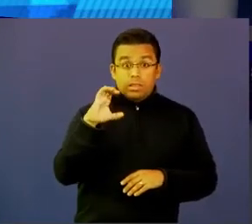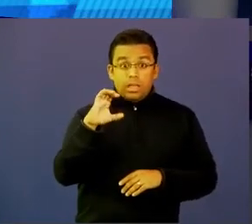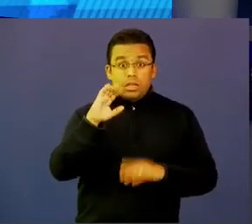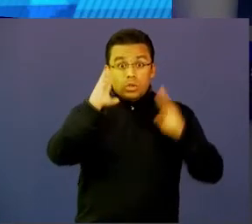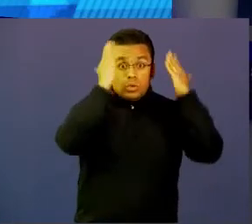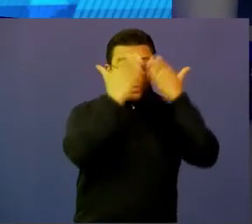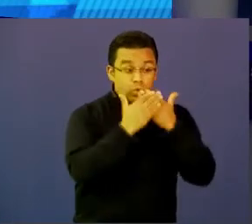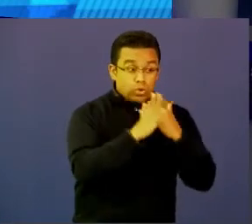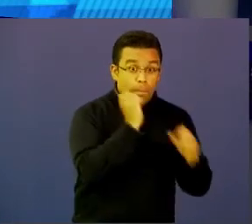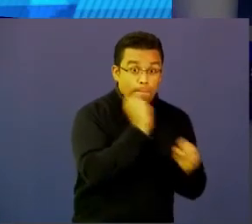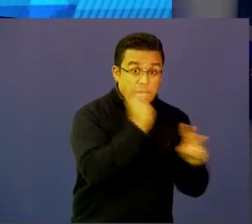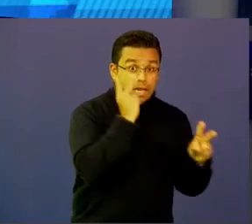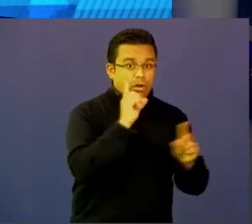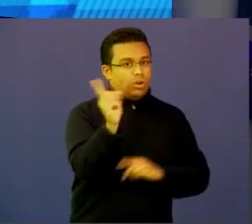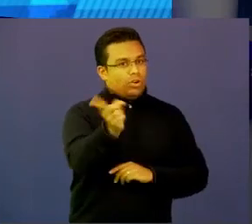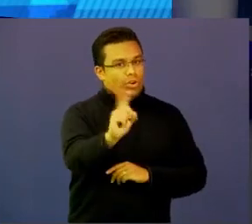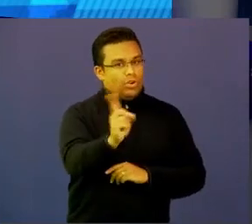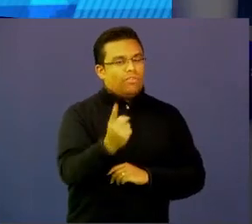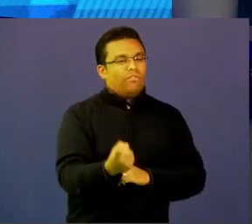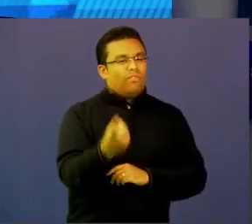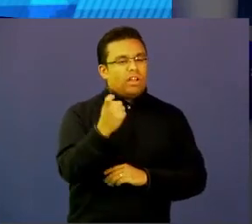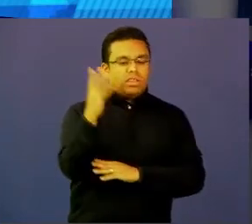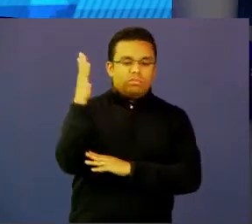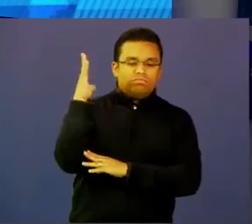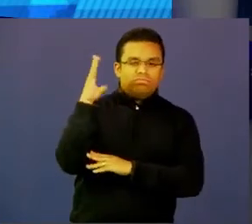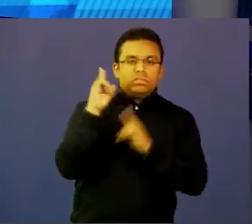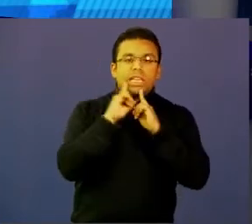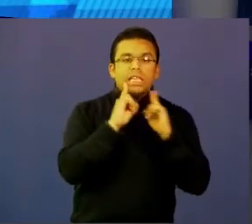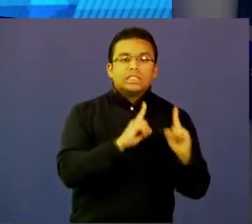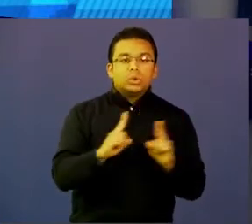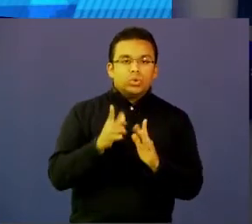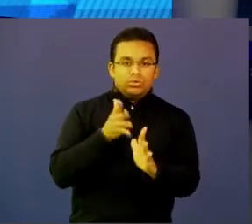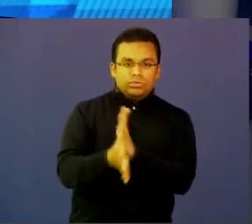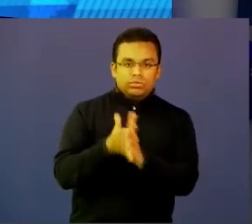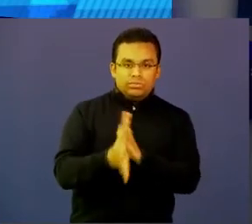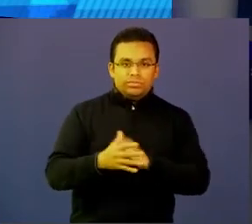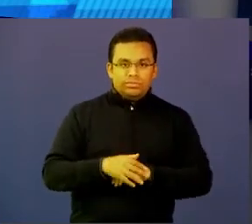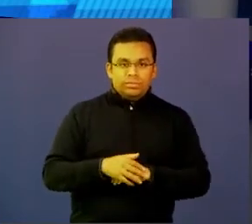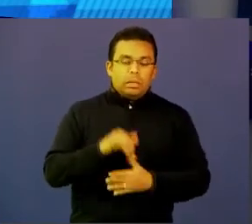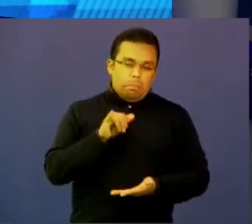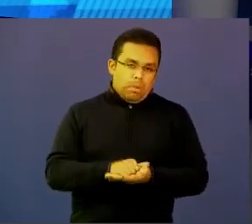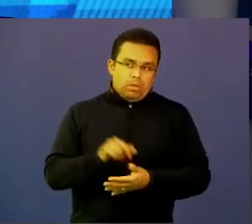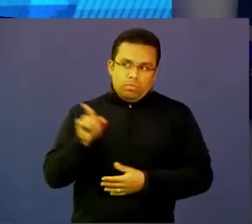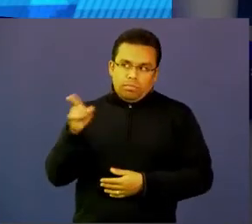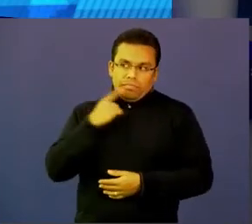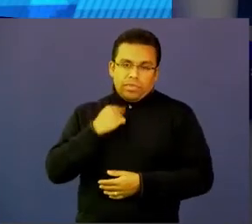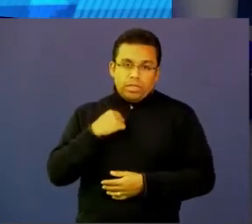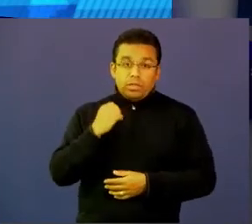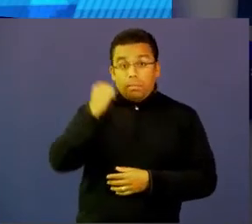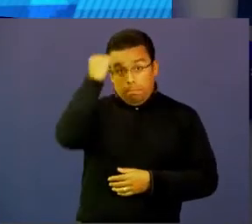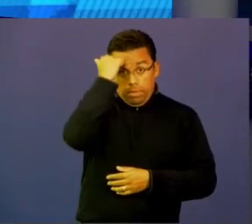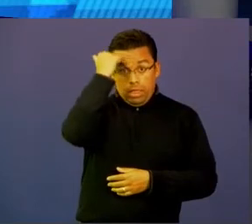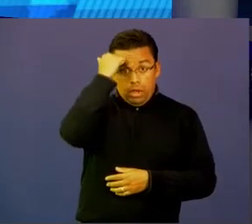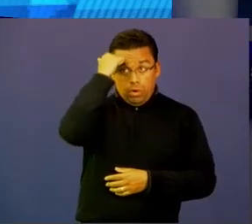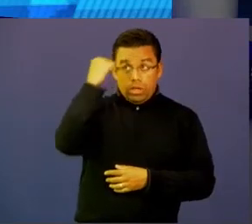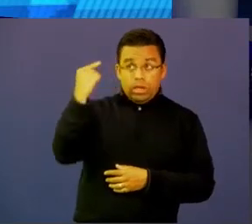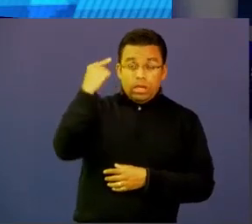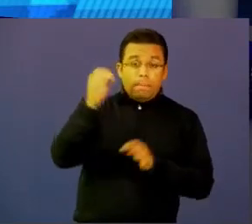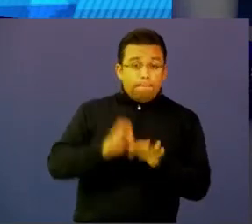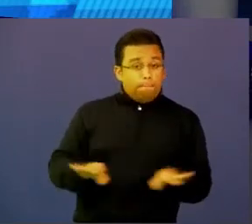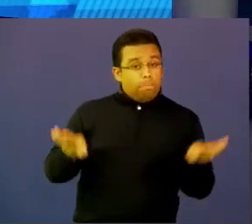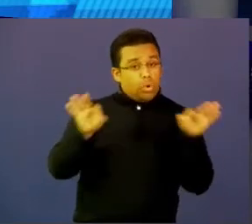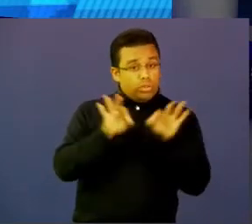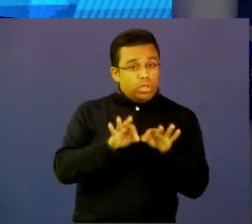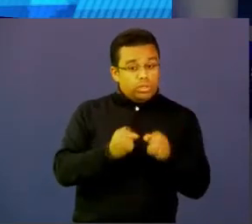problema de cátedra. Como dice Adriana, la pedagogía es esencial para que le den el correcto uso y no se